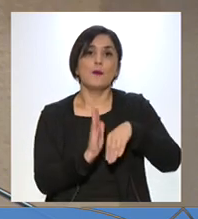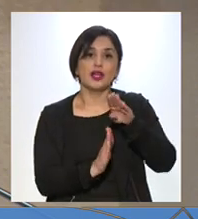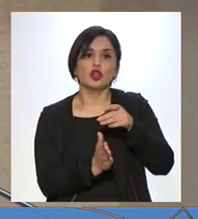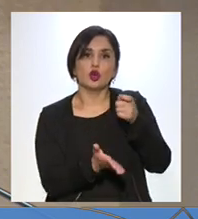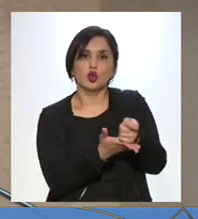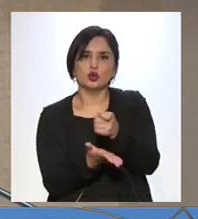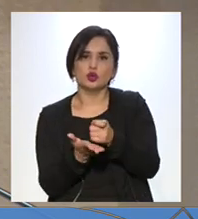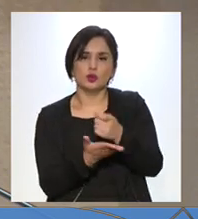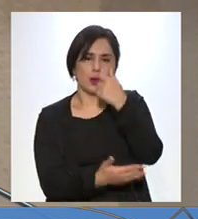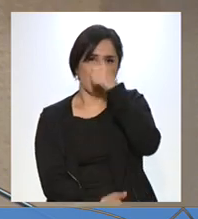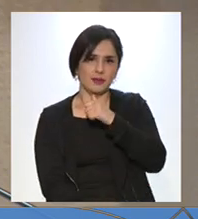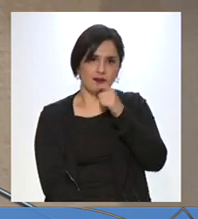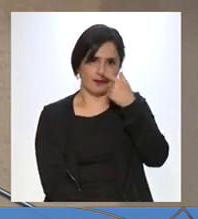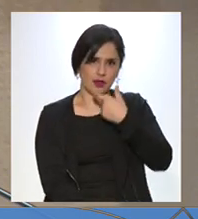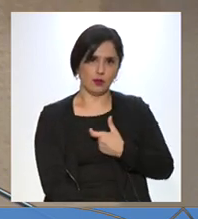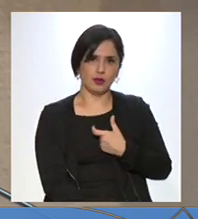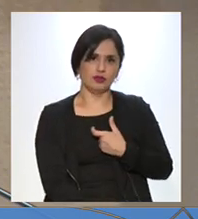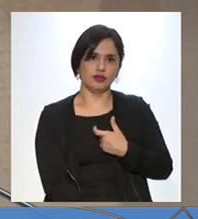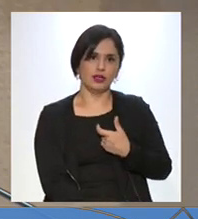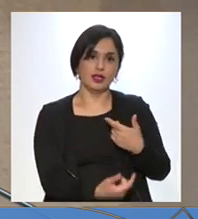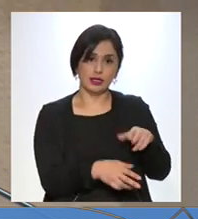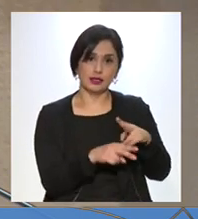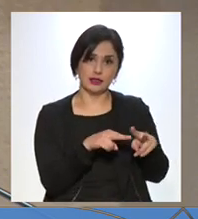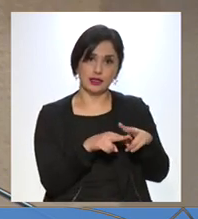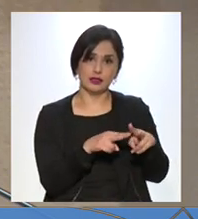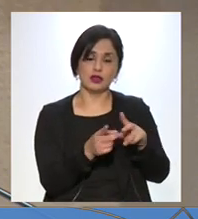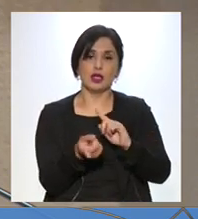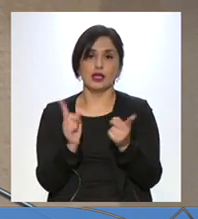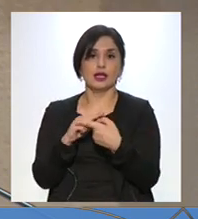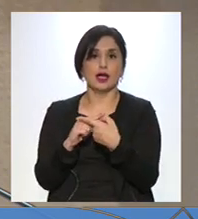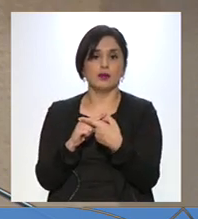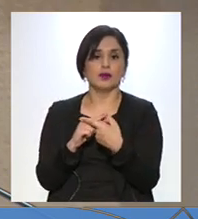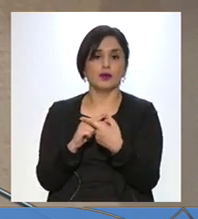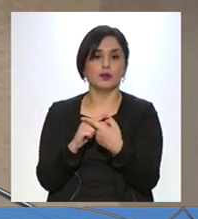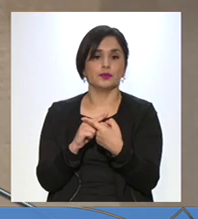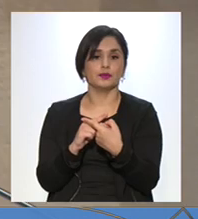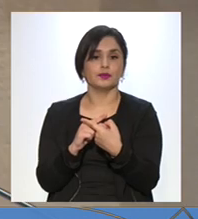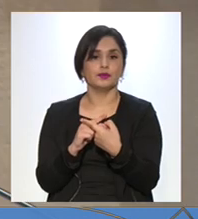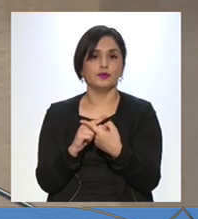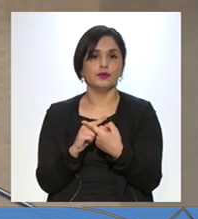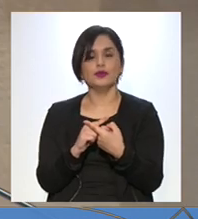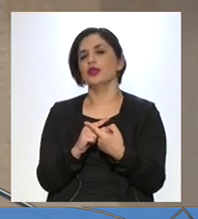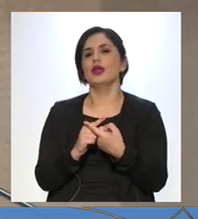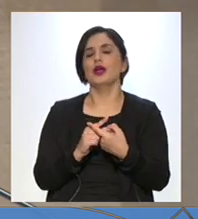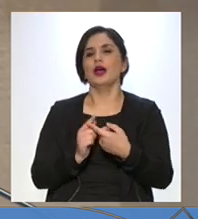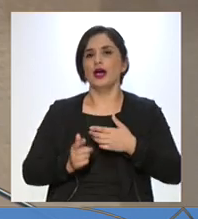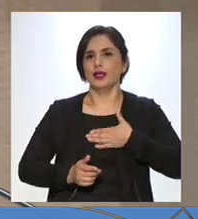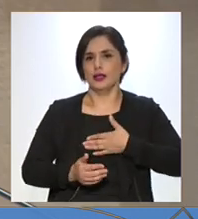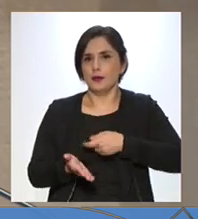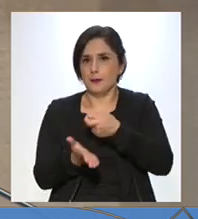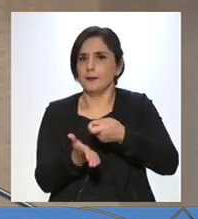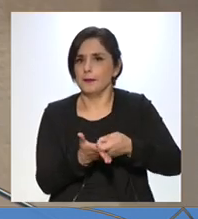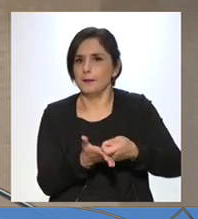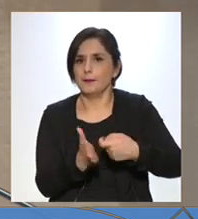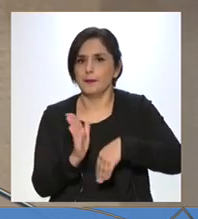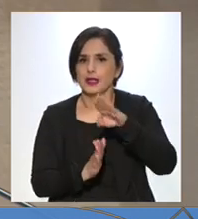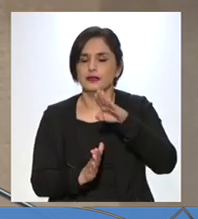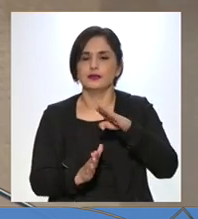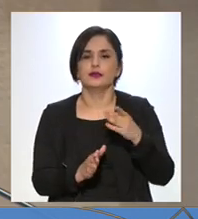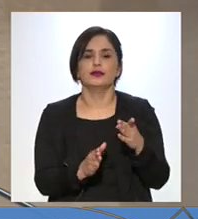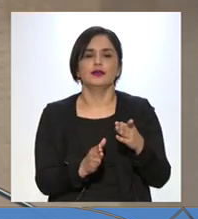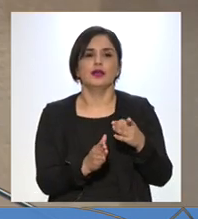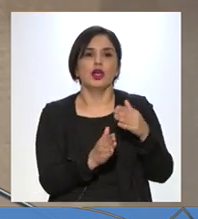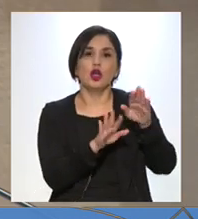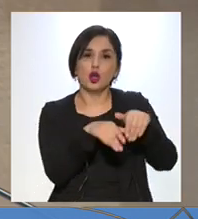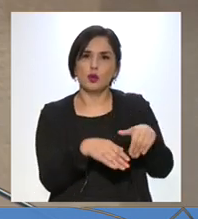que ya se ha producido y por el cambio del supuesto de propensión a consumir. Es decir, con los mismos